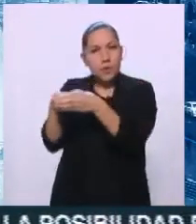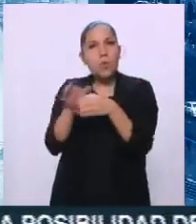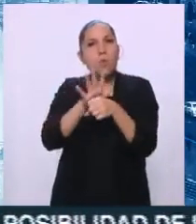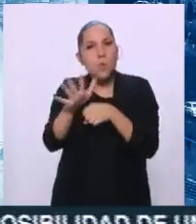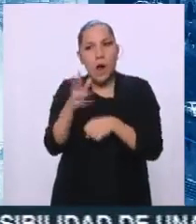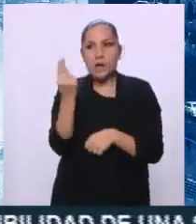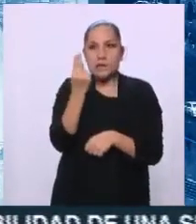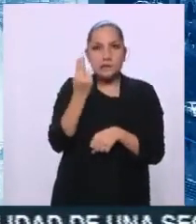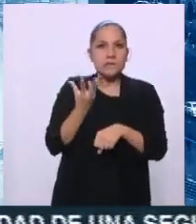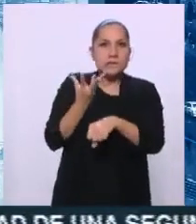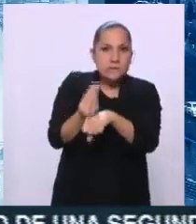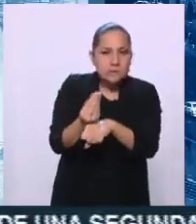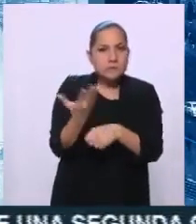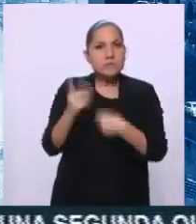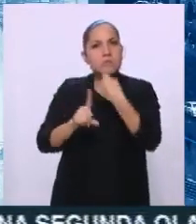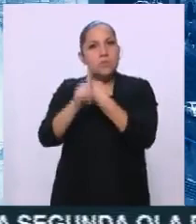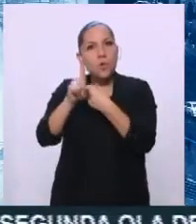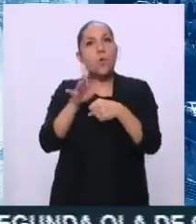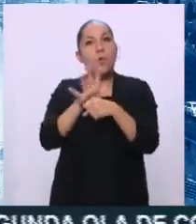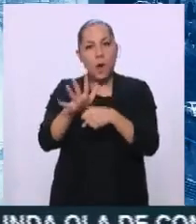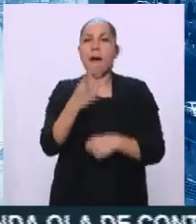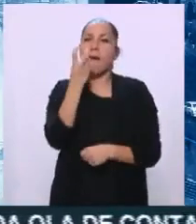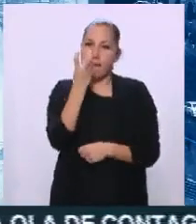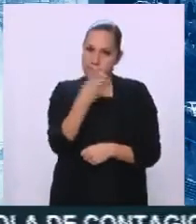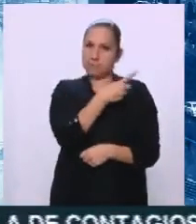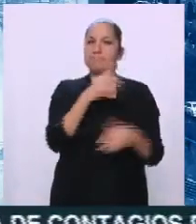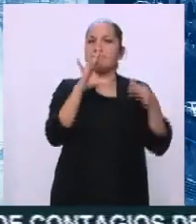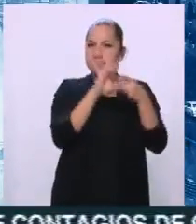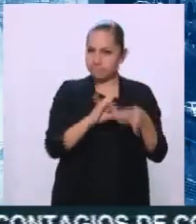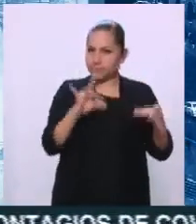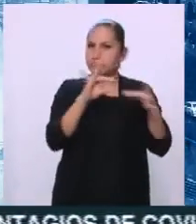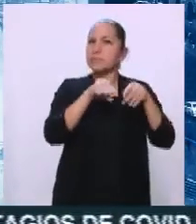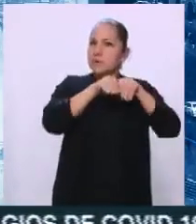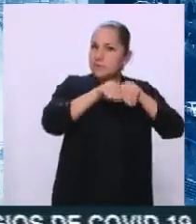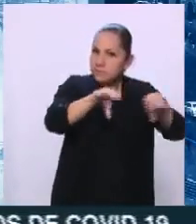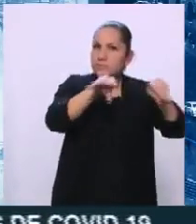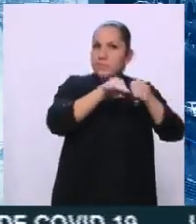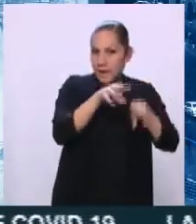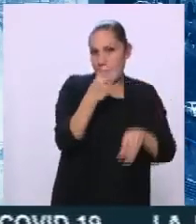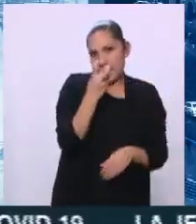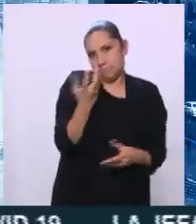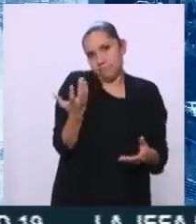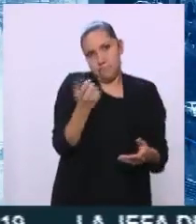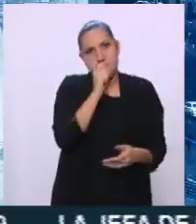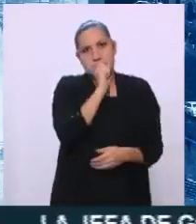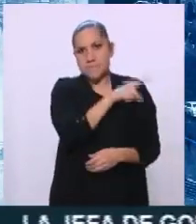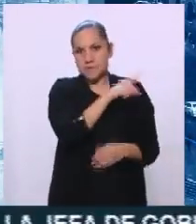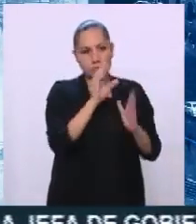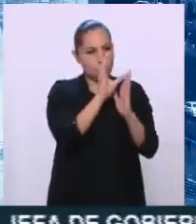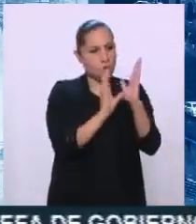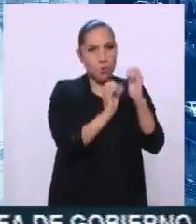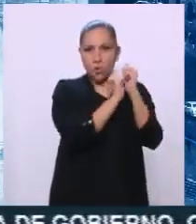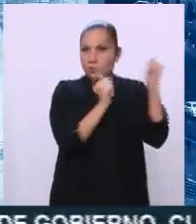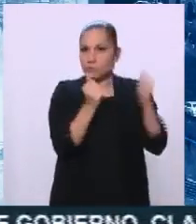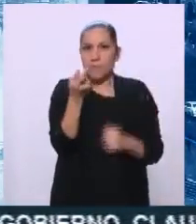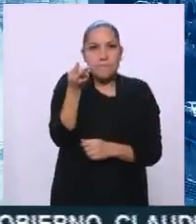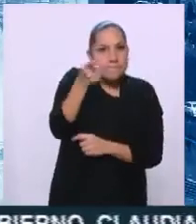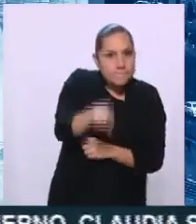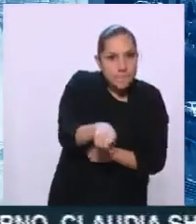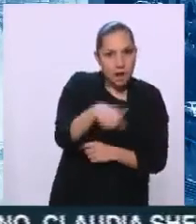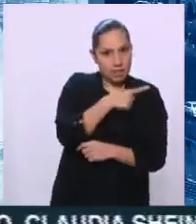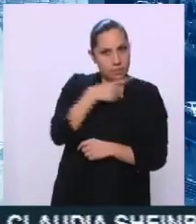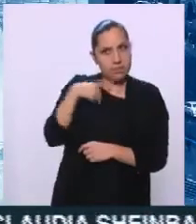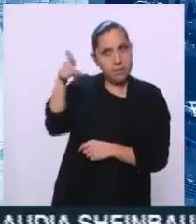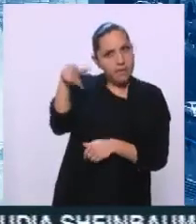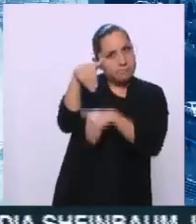pues de alguna manera pues informar, porque eso es una obligación constitucional, pues de por qué se gasta el dinero, en qué se